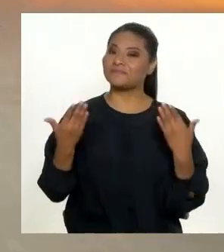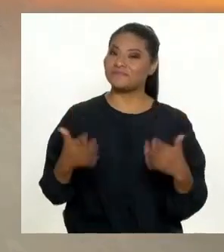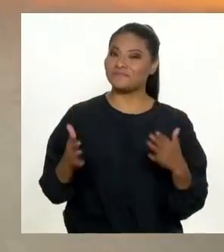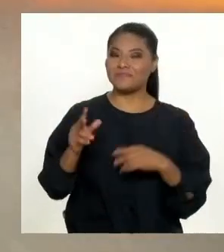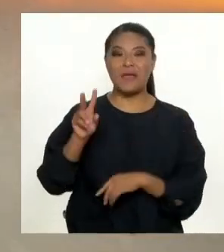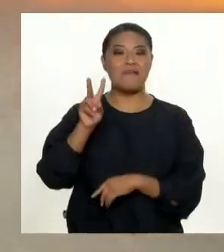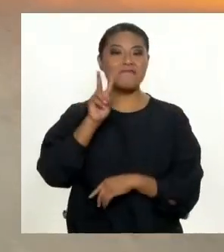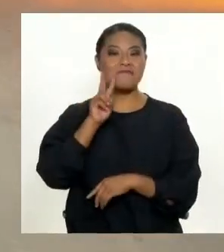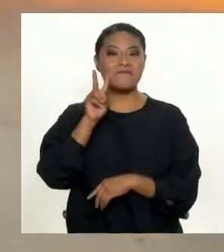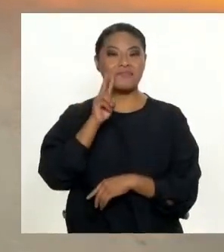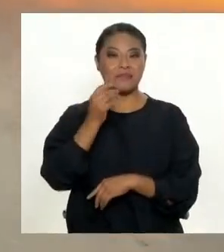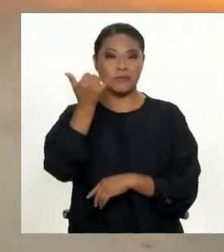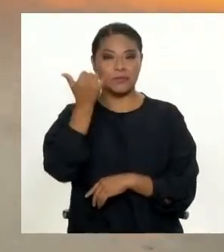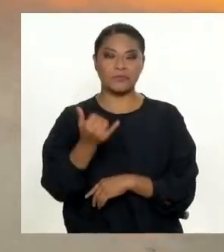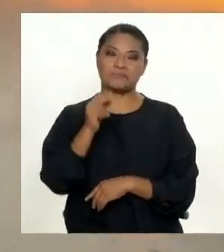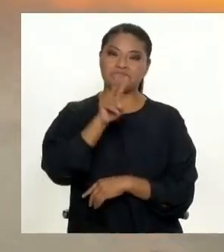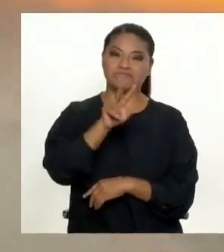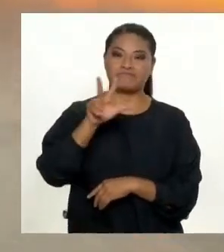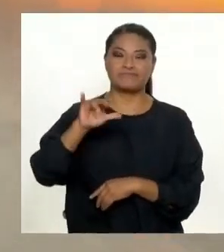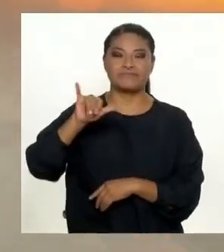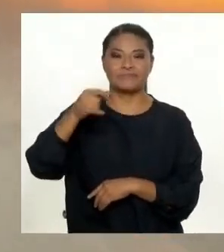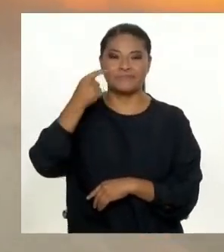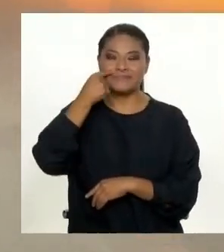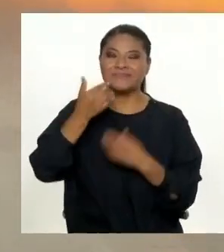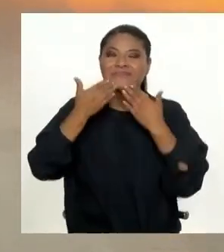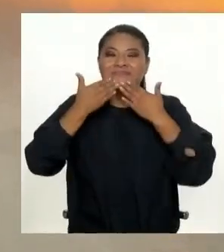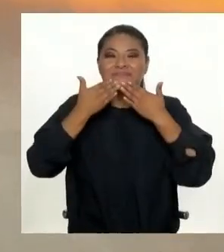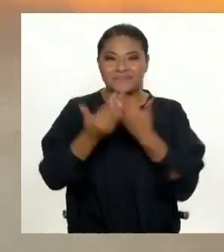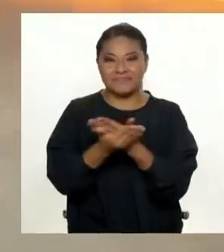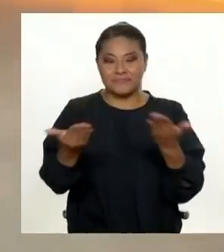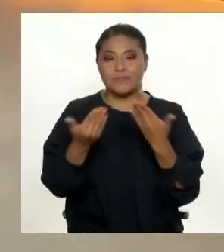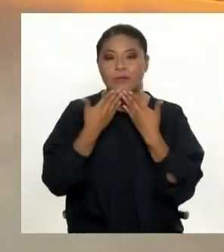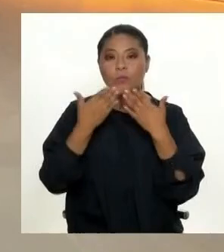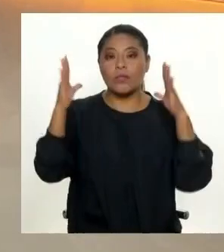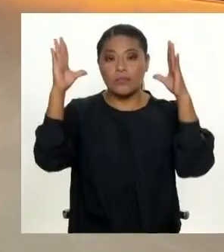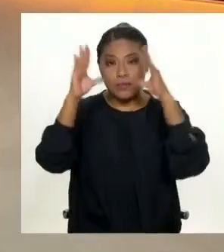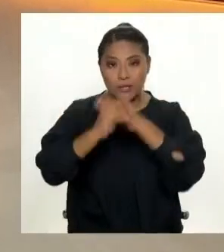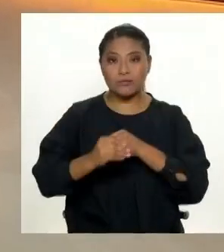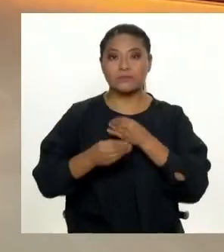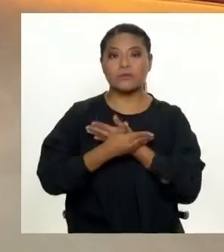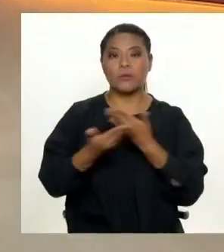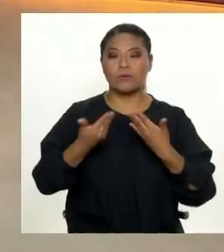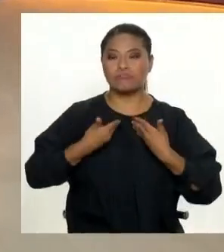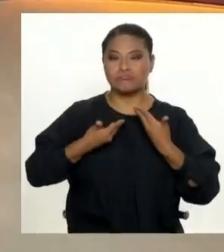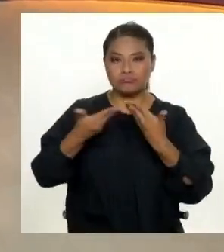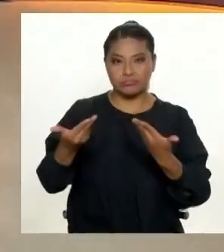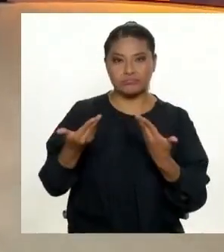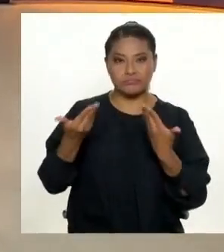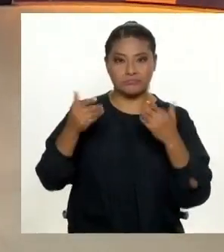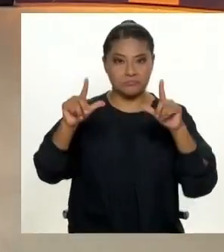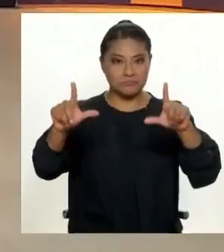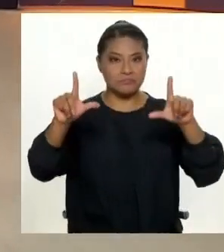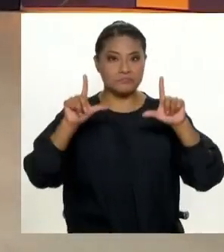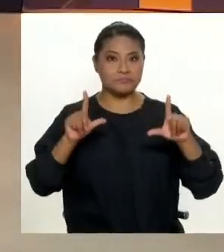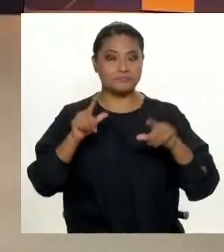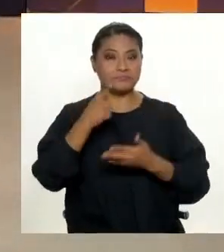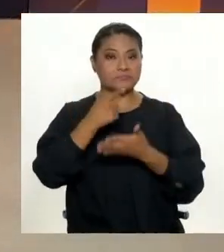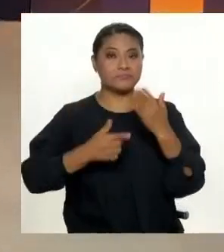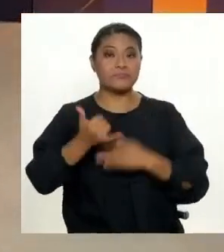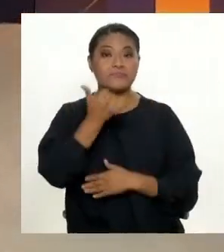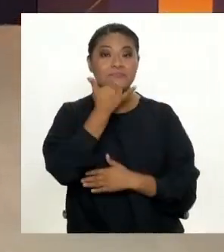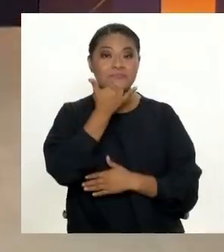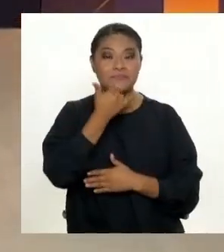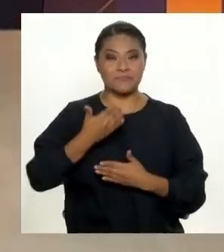viernes, ya hoy es 23 de junio. Muchísimas gracias, buenas noches por estar en esta edición de ¿Qué está pasando? Les saluda